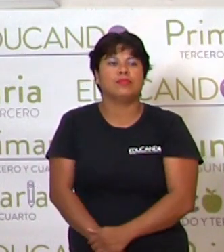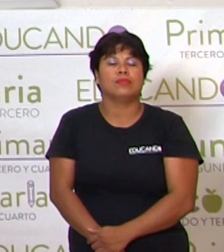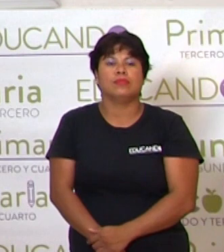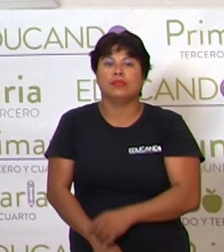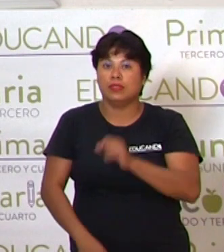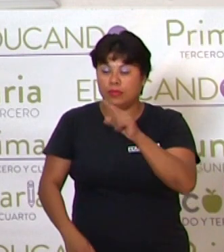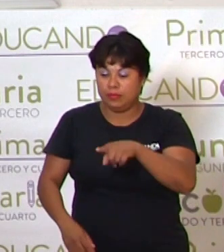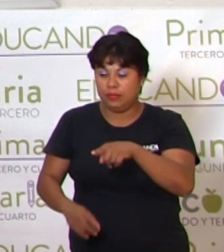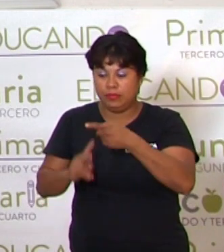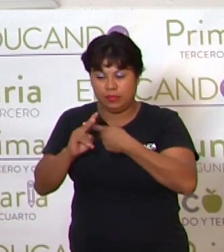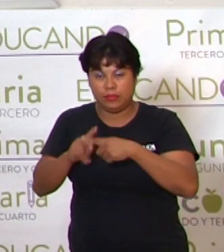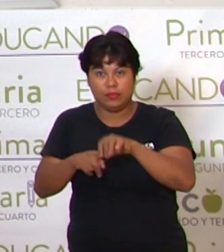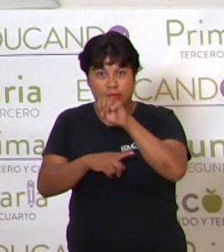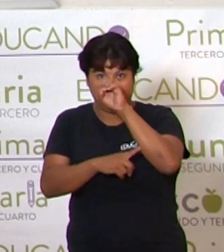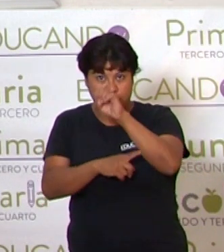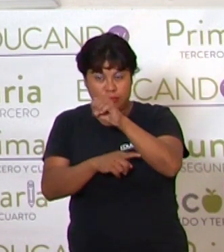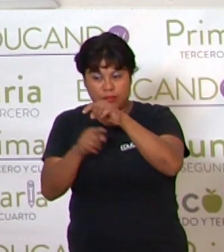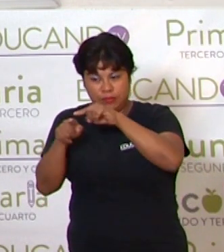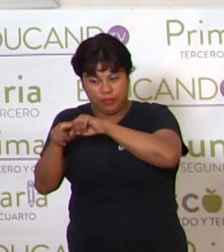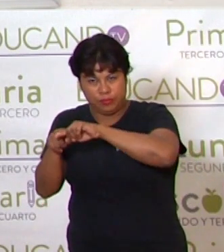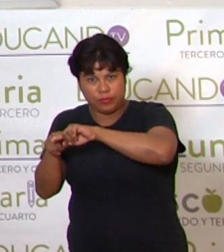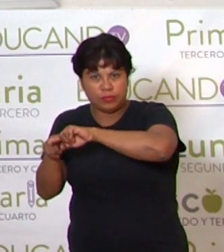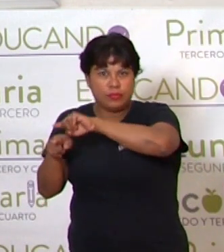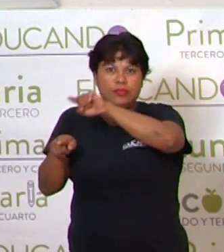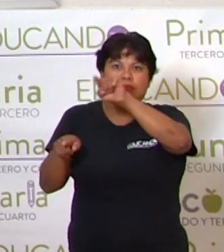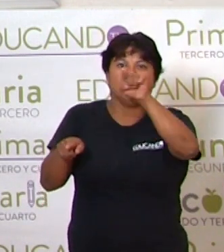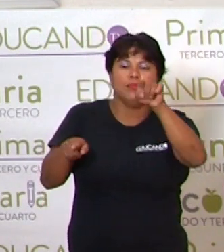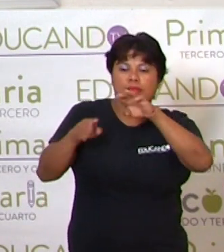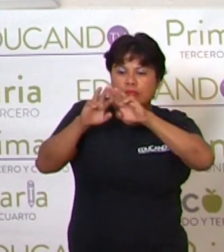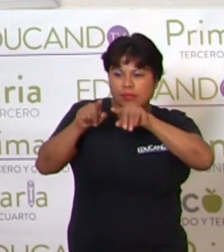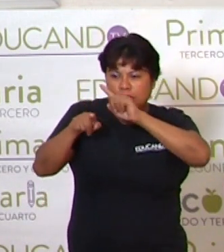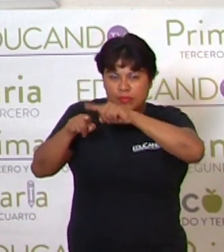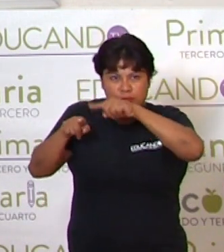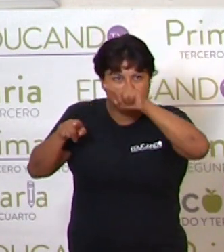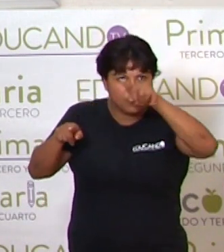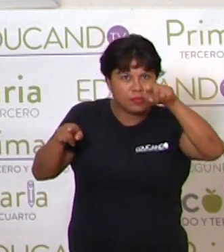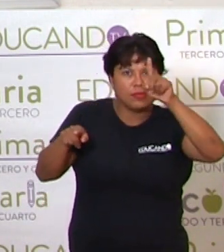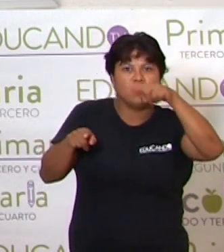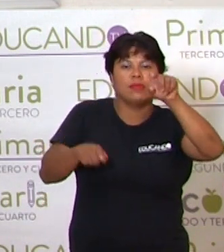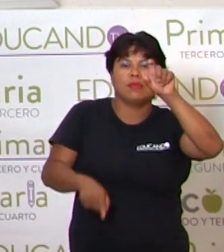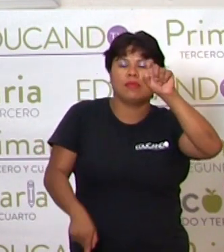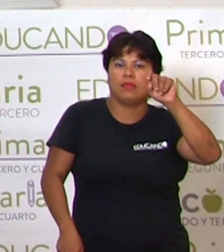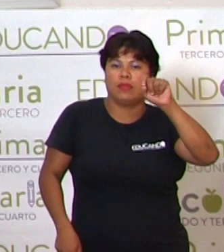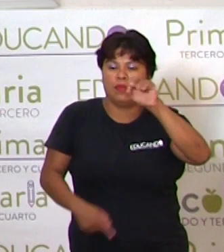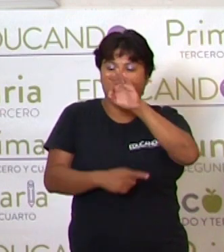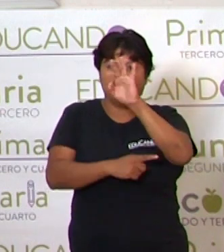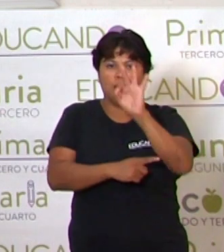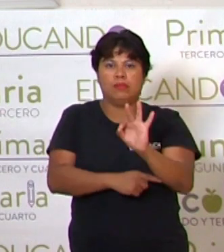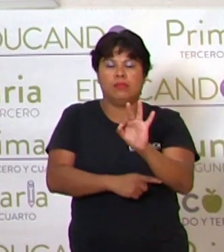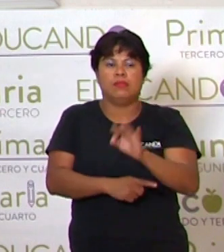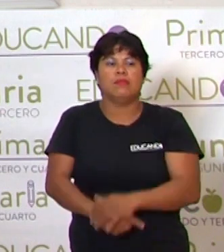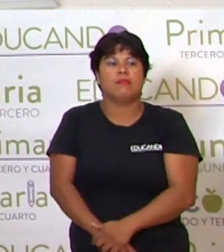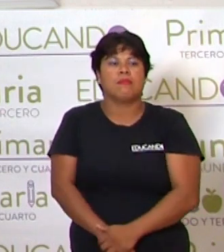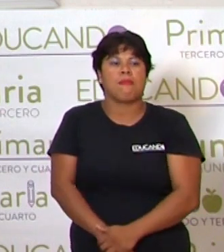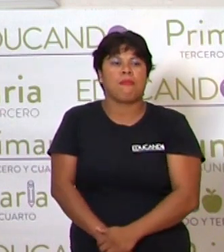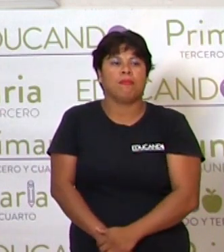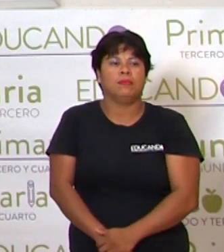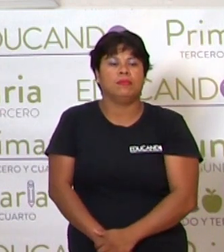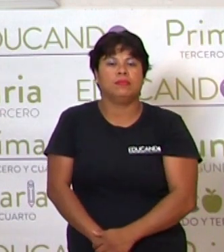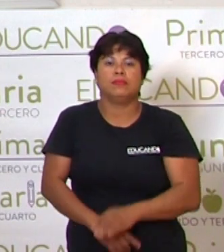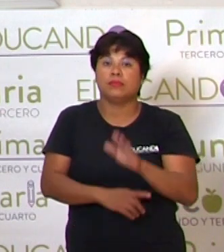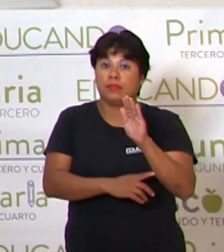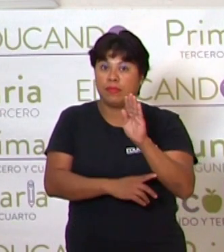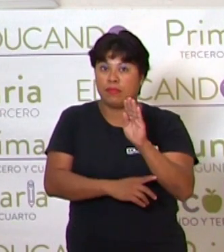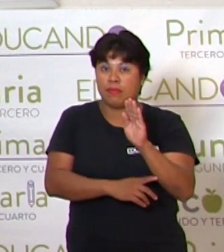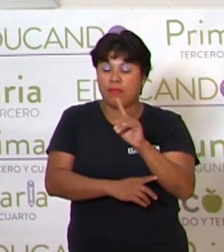Parto del punto 0 y ahora voy a marcar 120 grados.